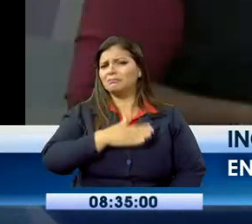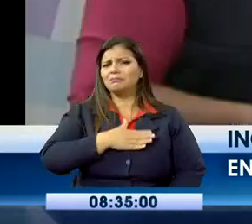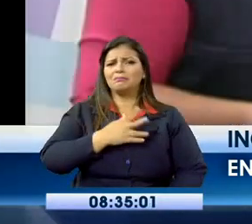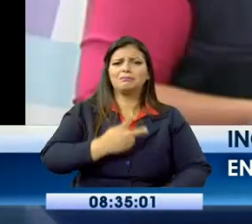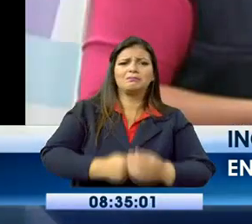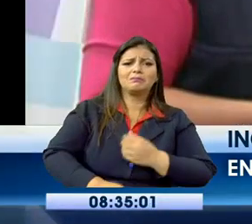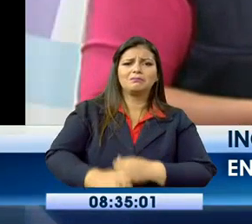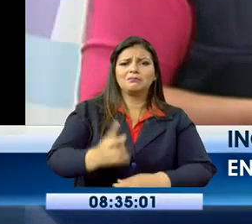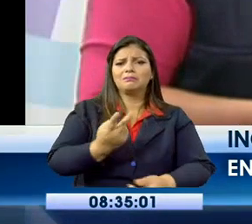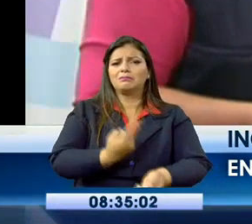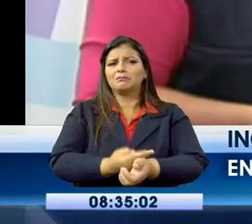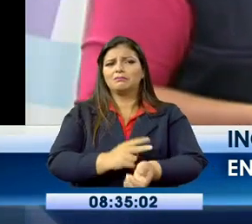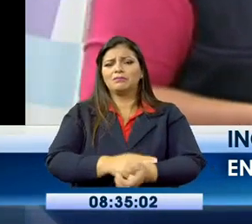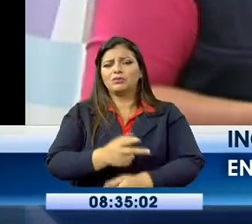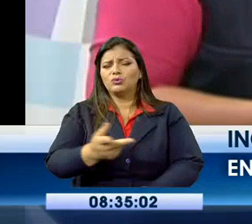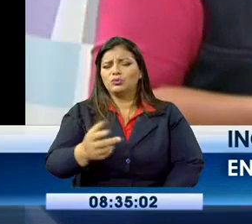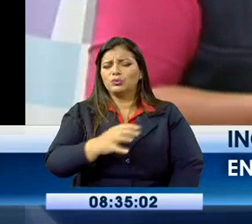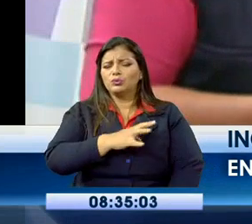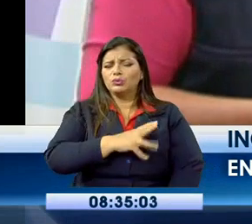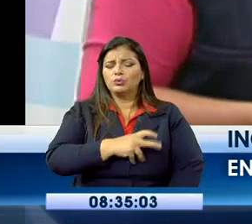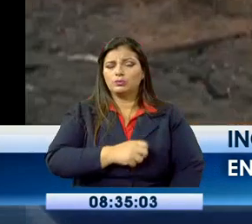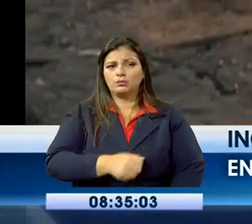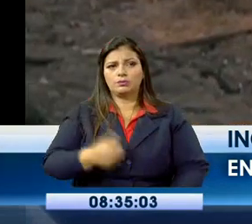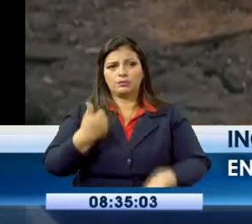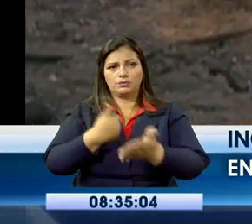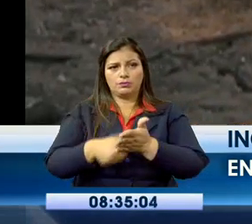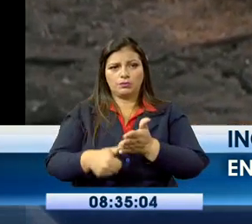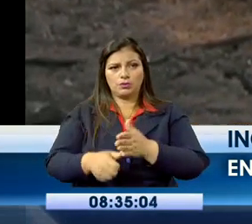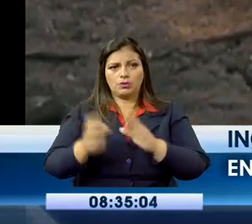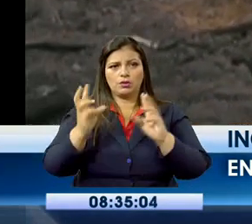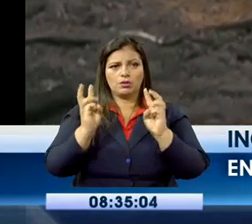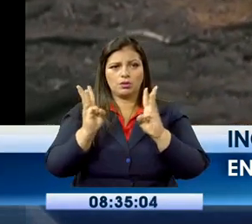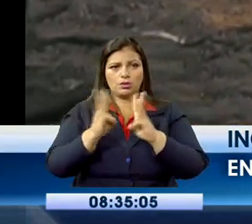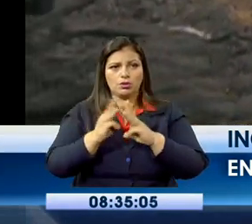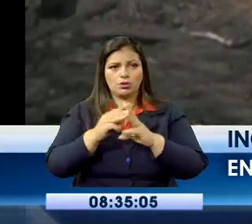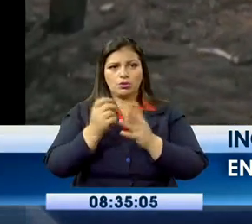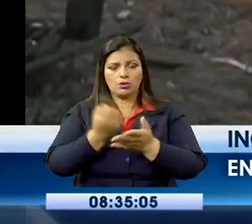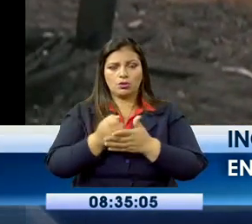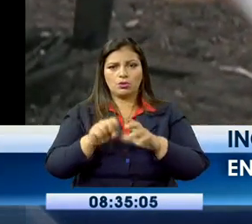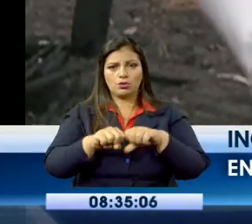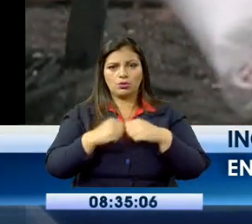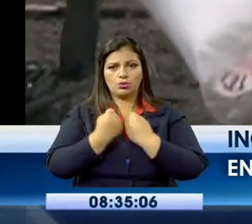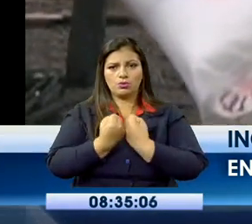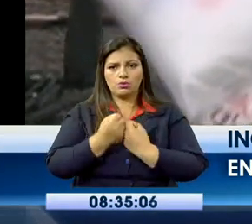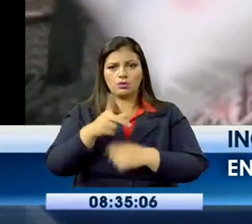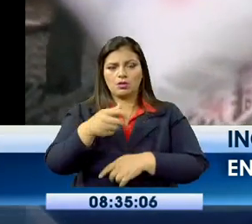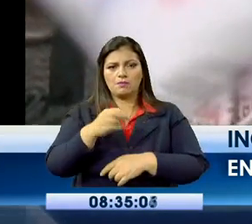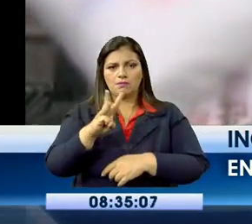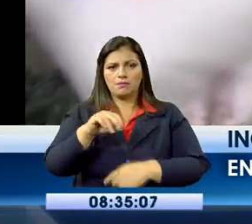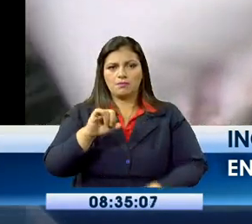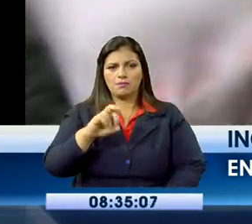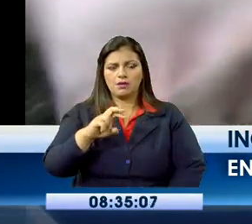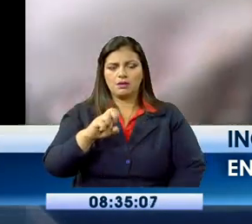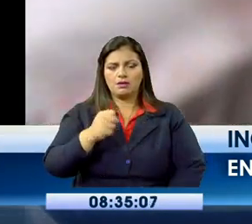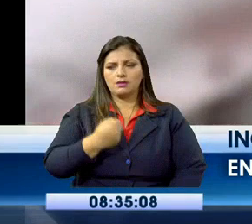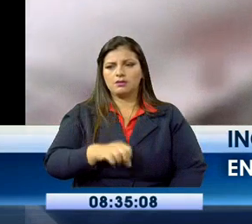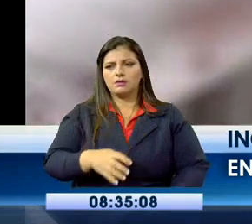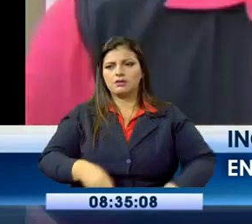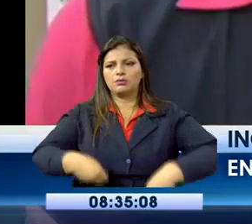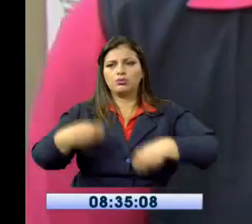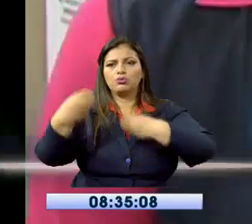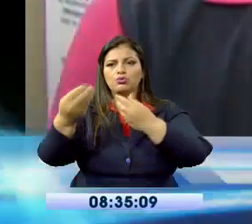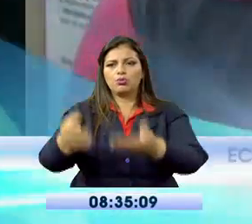sobrinos. El Ministerio de Inclusión Económica y Social entregó ayuda humanitaria. 2 kits de dormir,